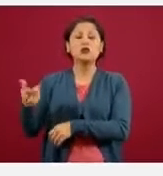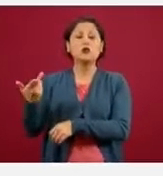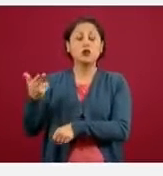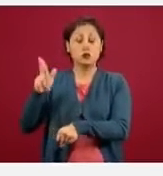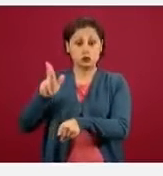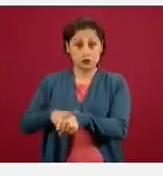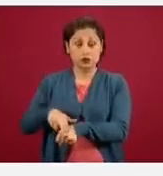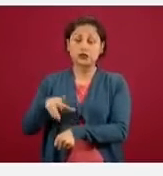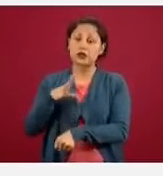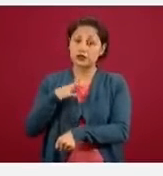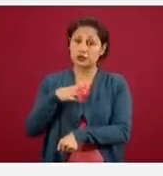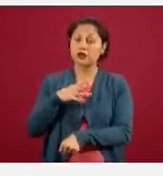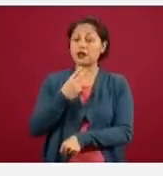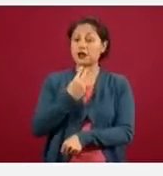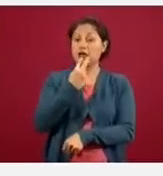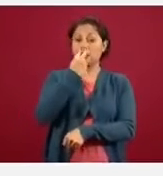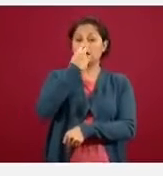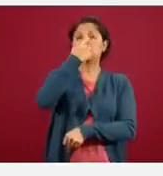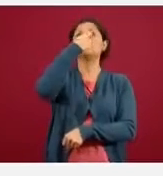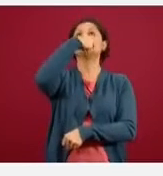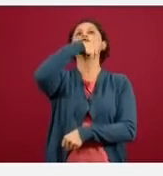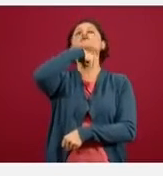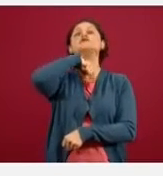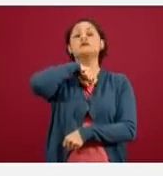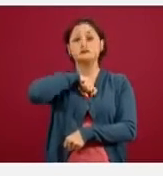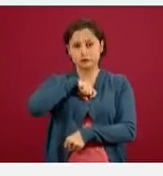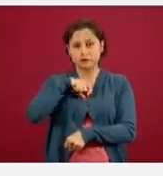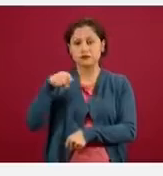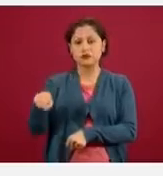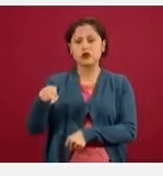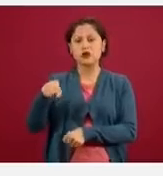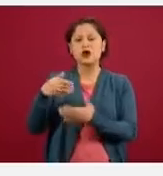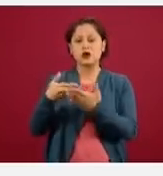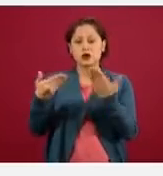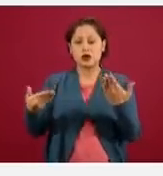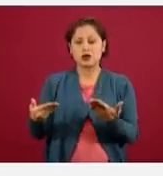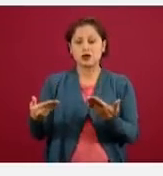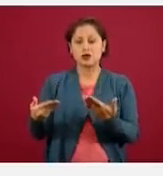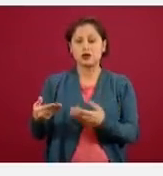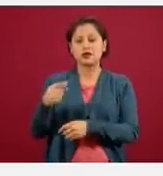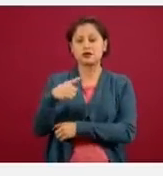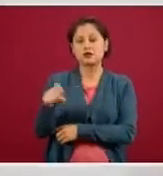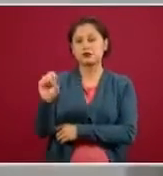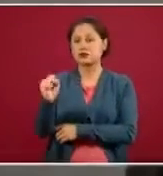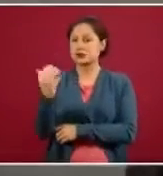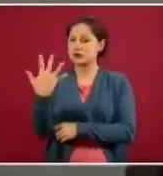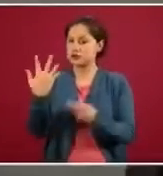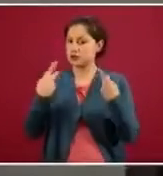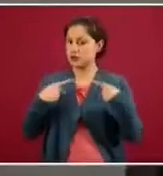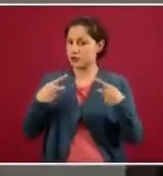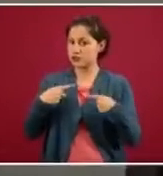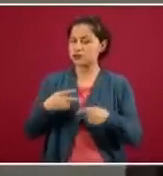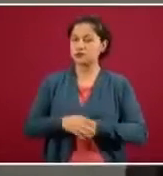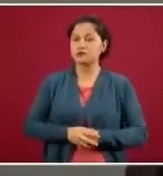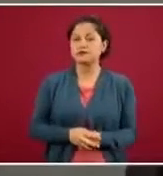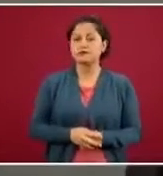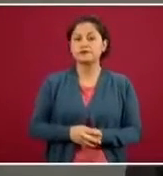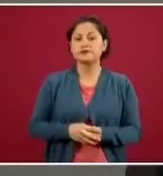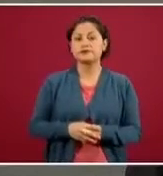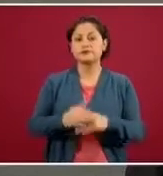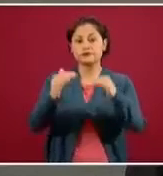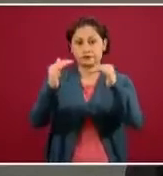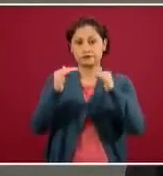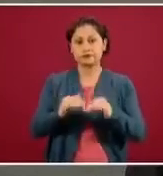están intubados, que el día de hoy son 165 personas. En la siguiente